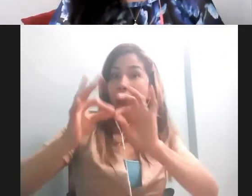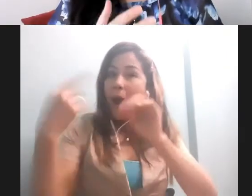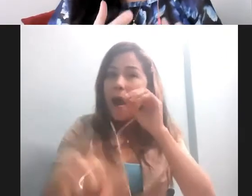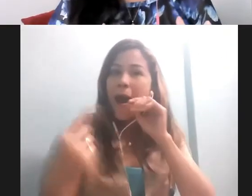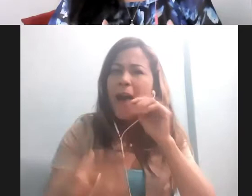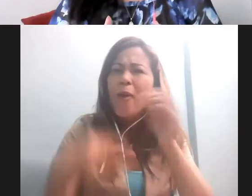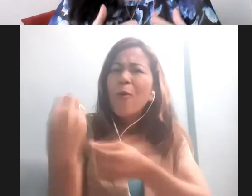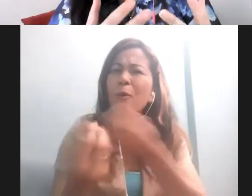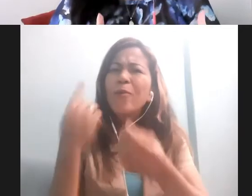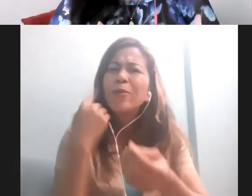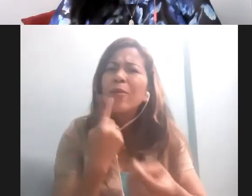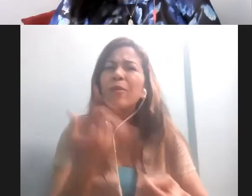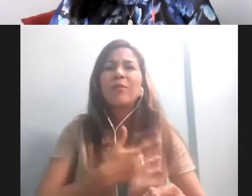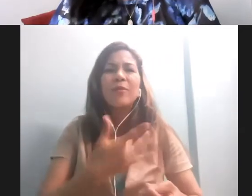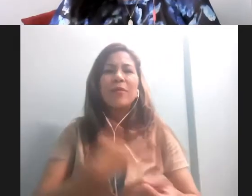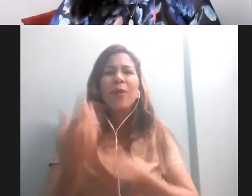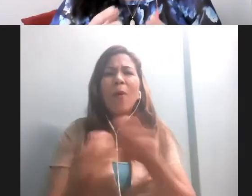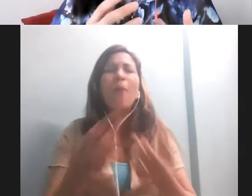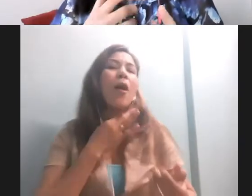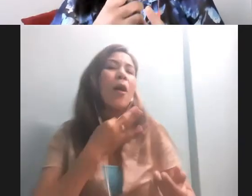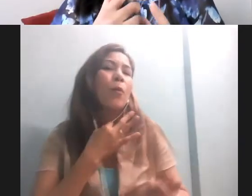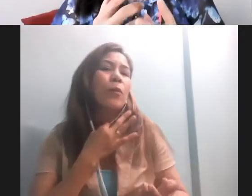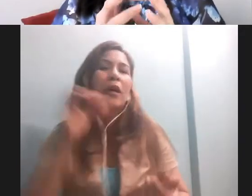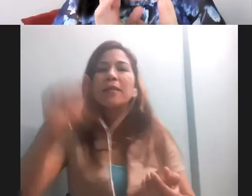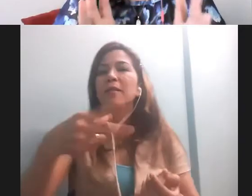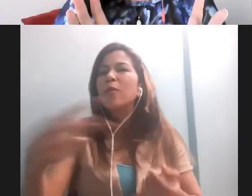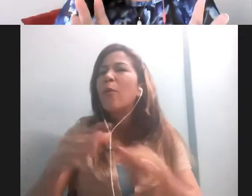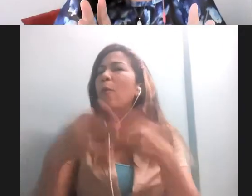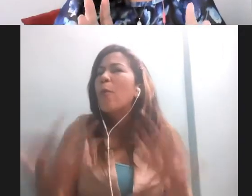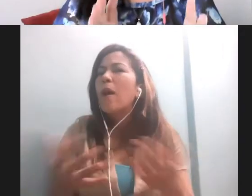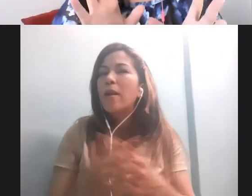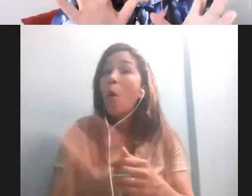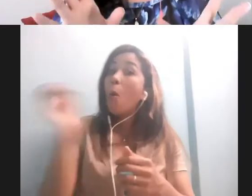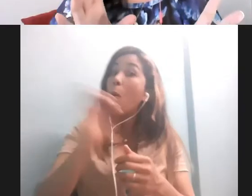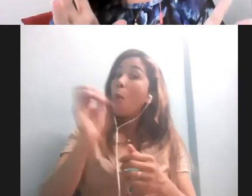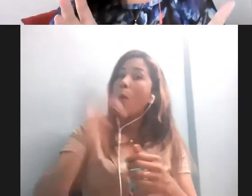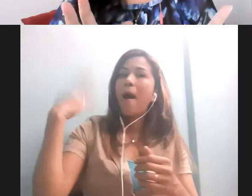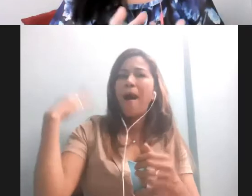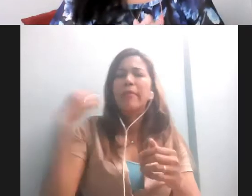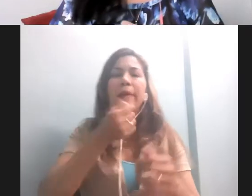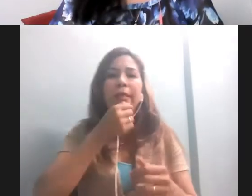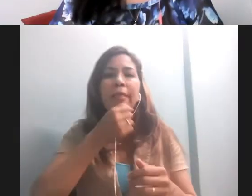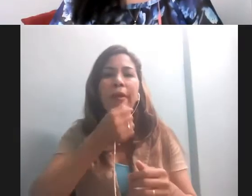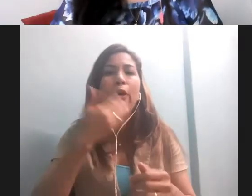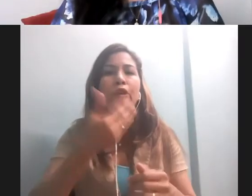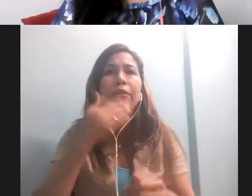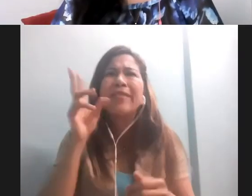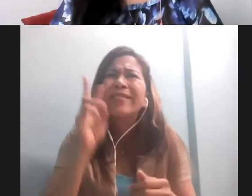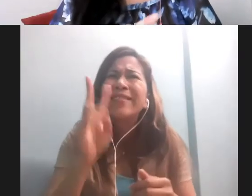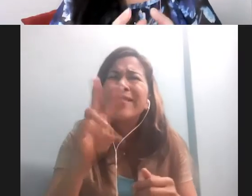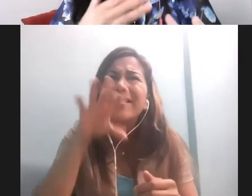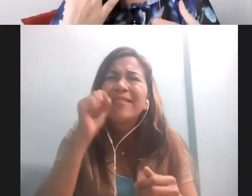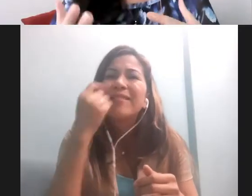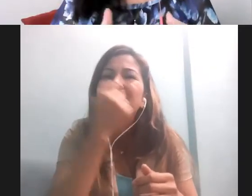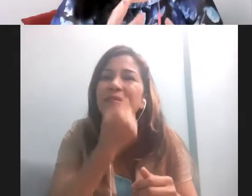sienten, entienden, les gusta? ¿O preferían la metodología de aprender a leer los